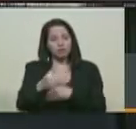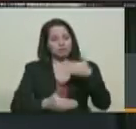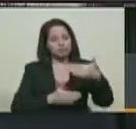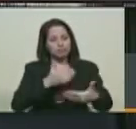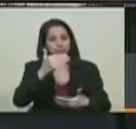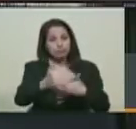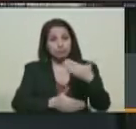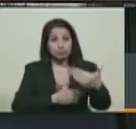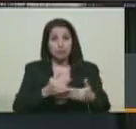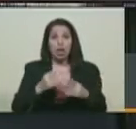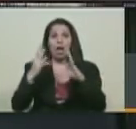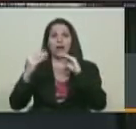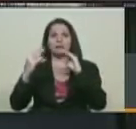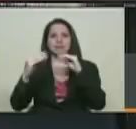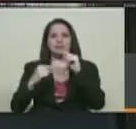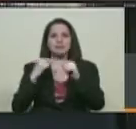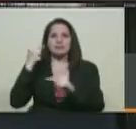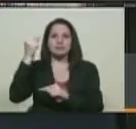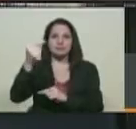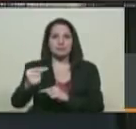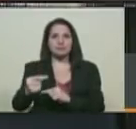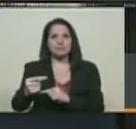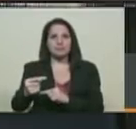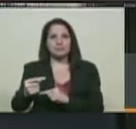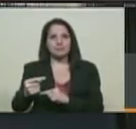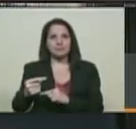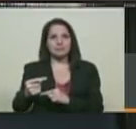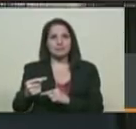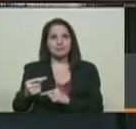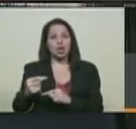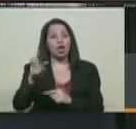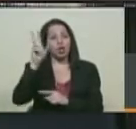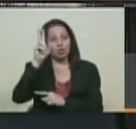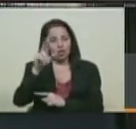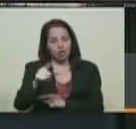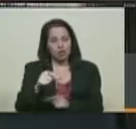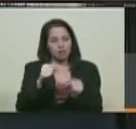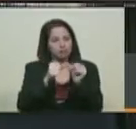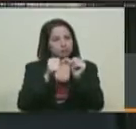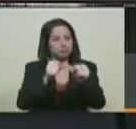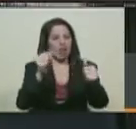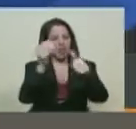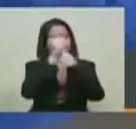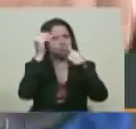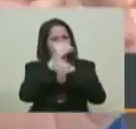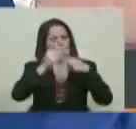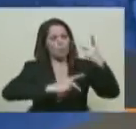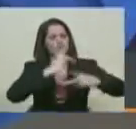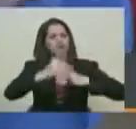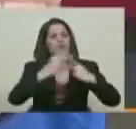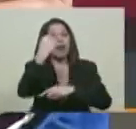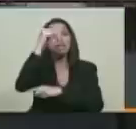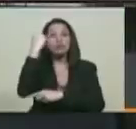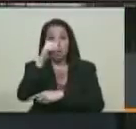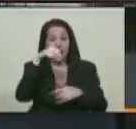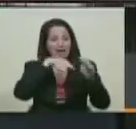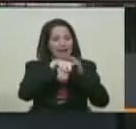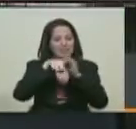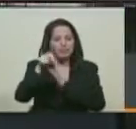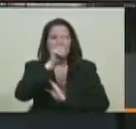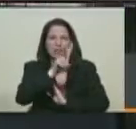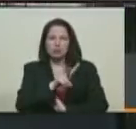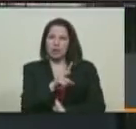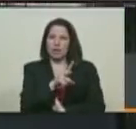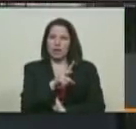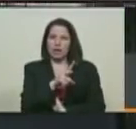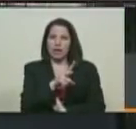esto vamos a hablar mañana en el primer Consejo de Ministros, todos los días cumplir las metas productivas nacionales, internas. Todos